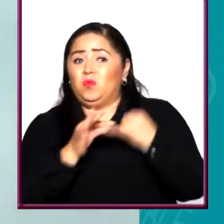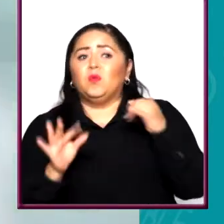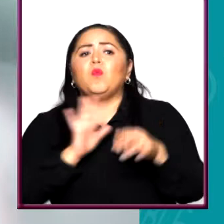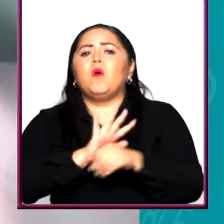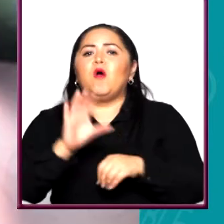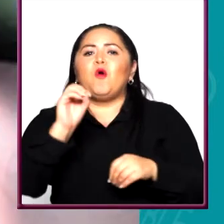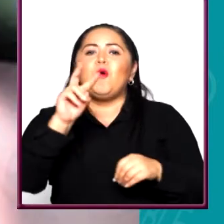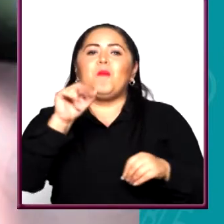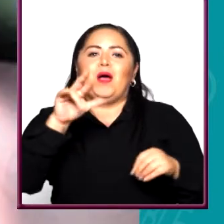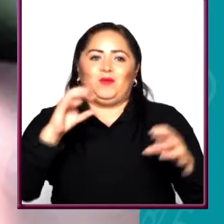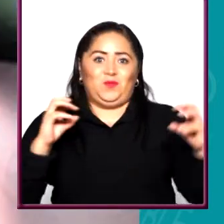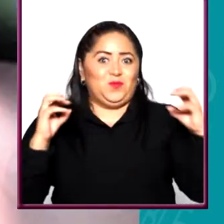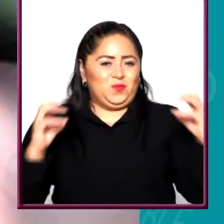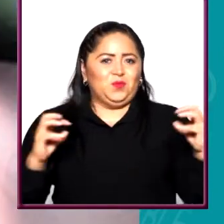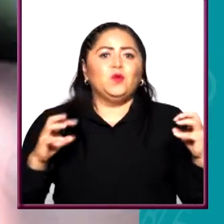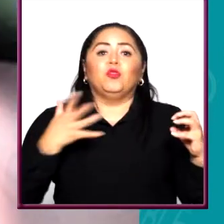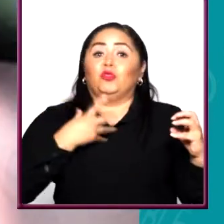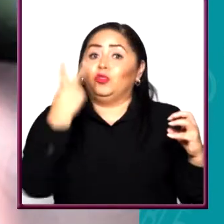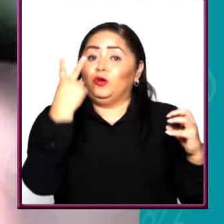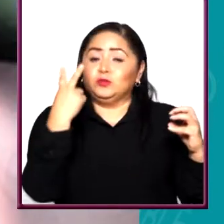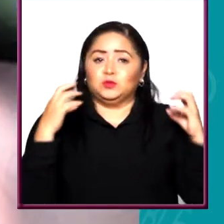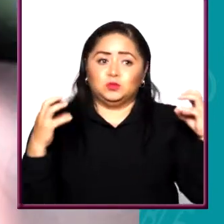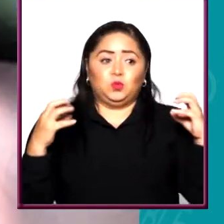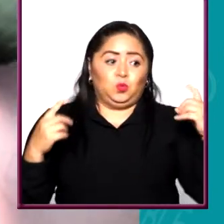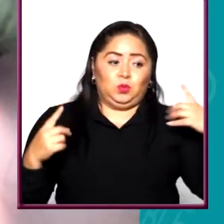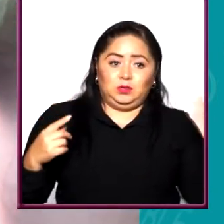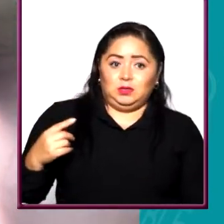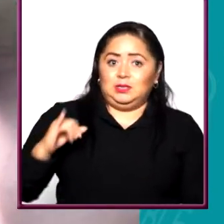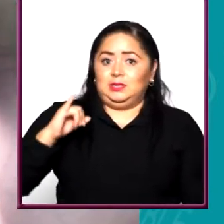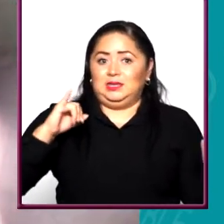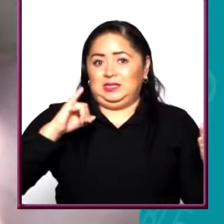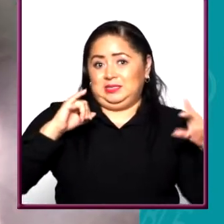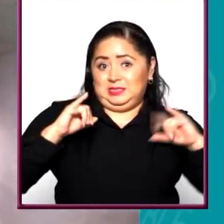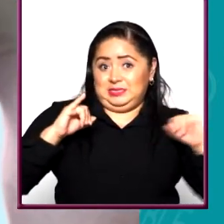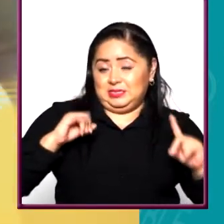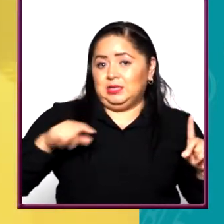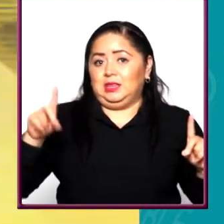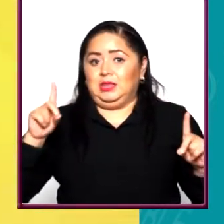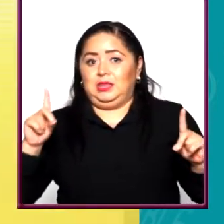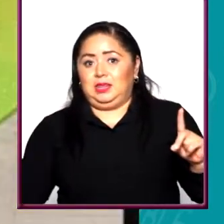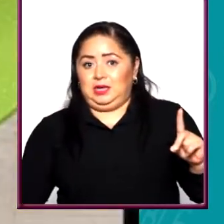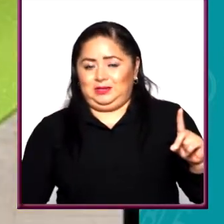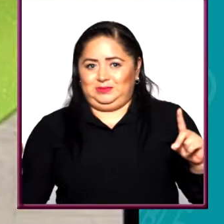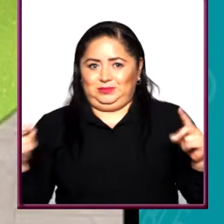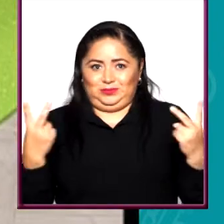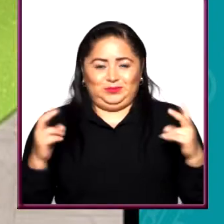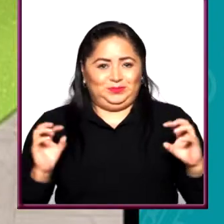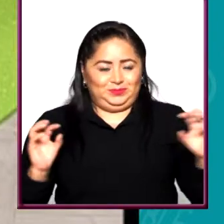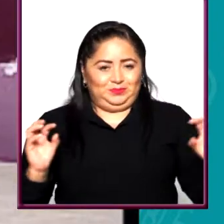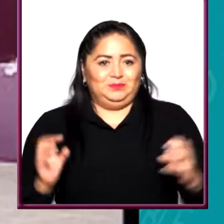Por último están los ovarios, los cuales son dos, uno derecho y otro izquierdo.